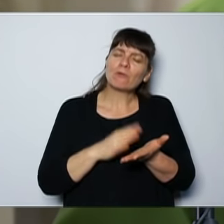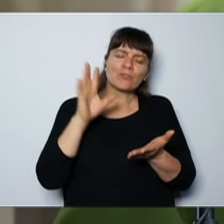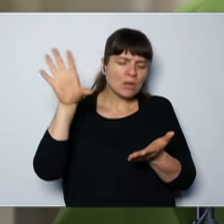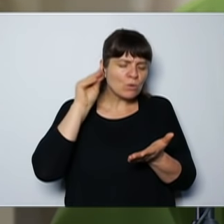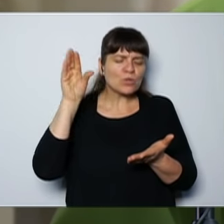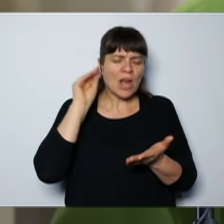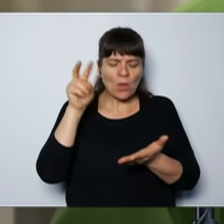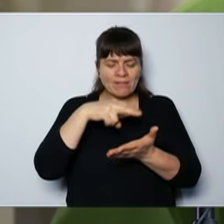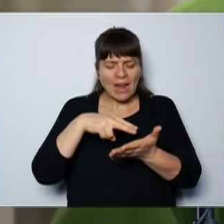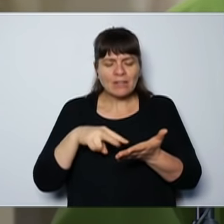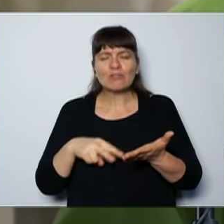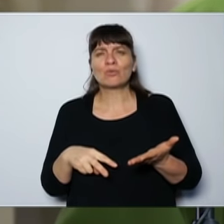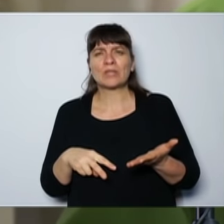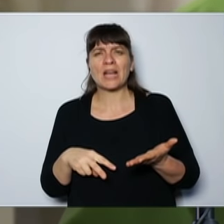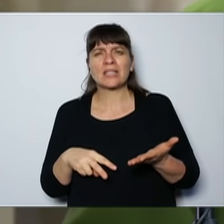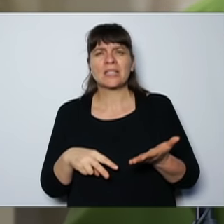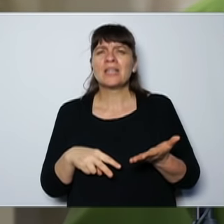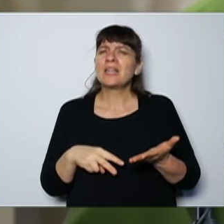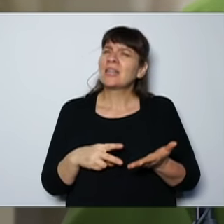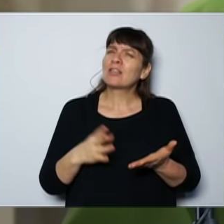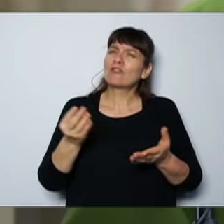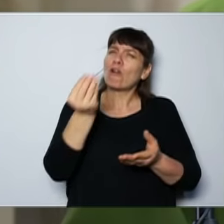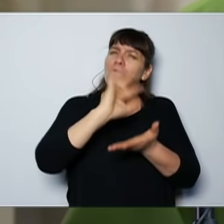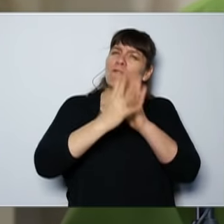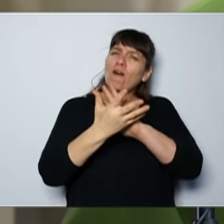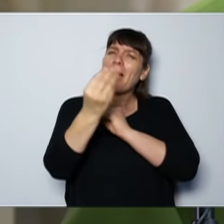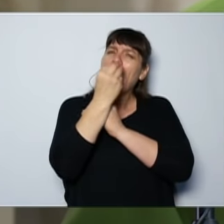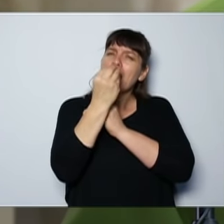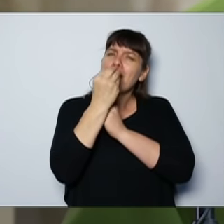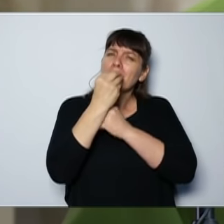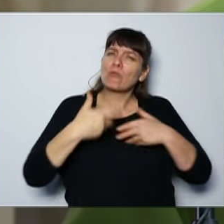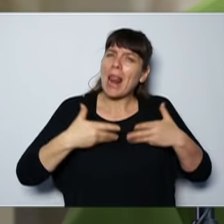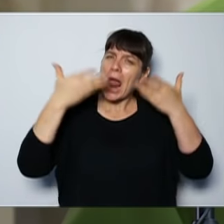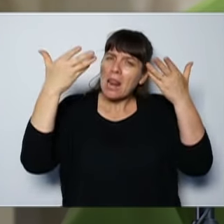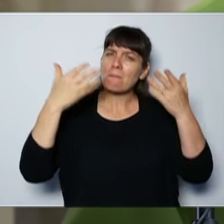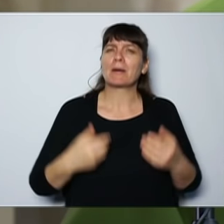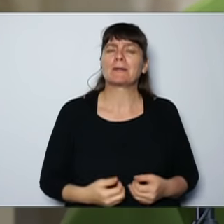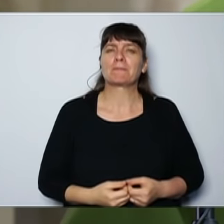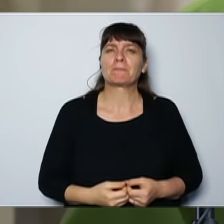escuchado estas lecturas que son un verdadero alimento.